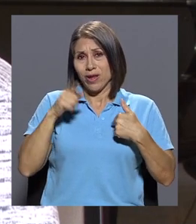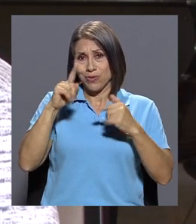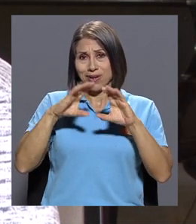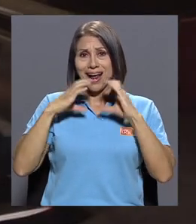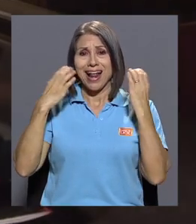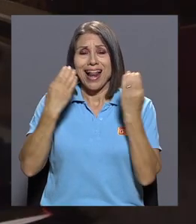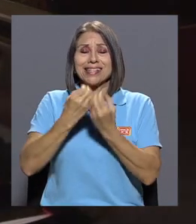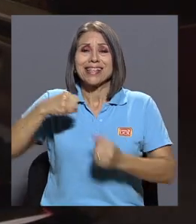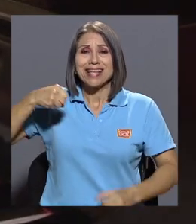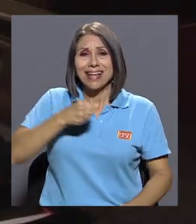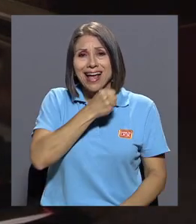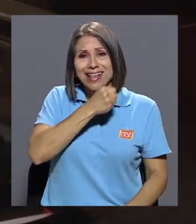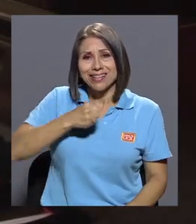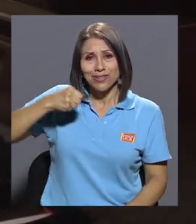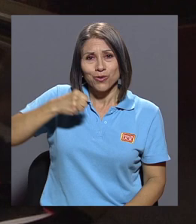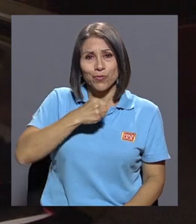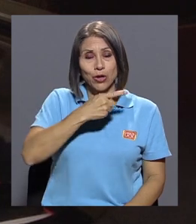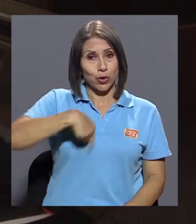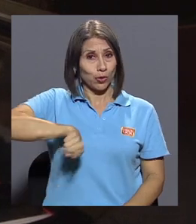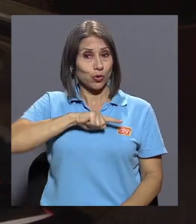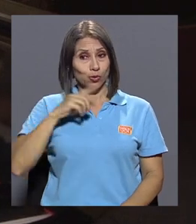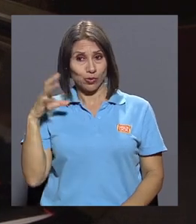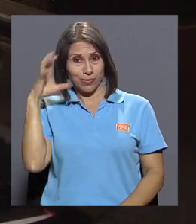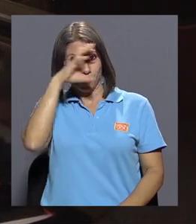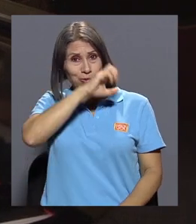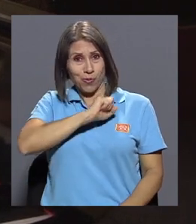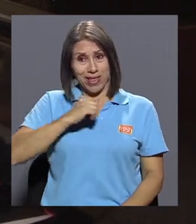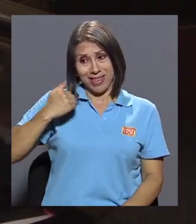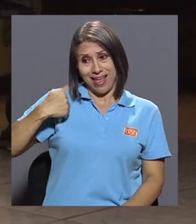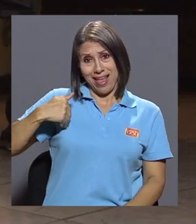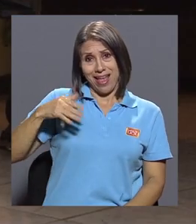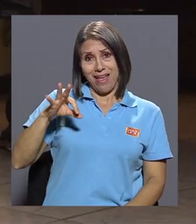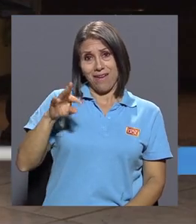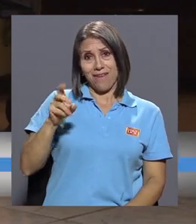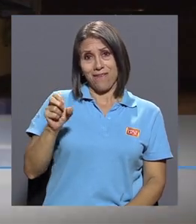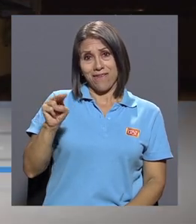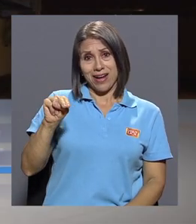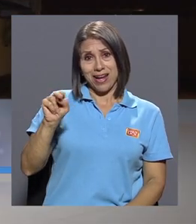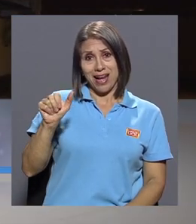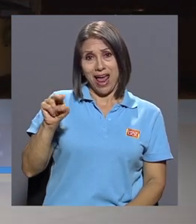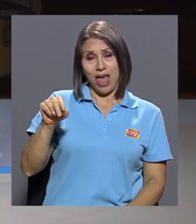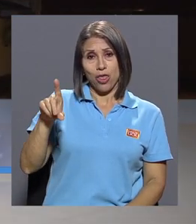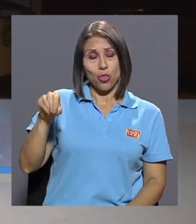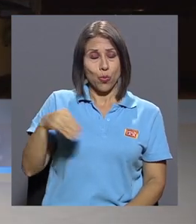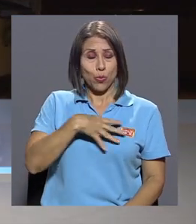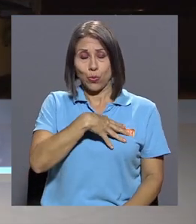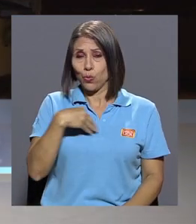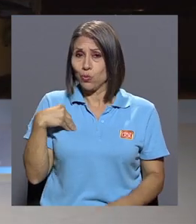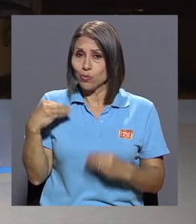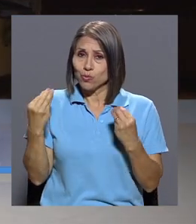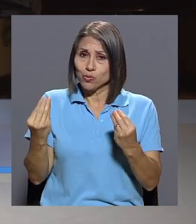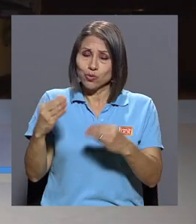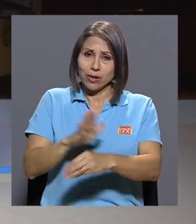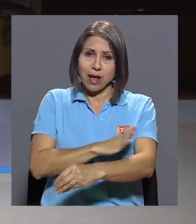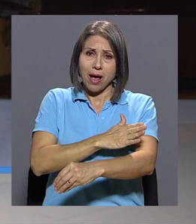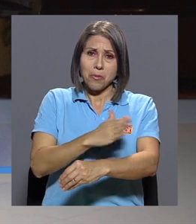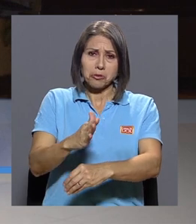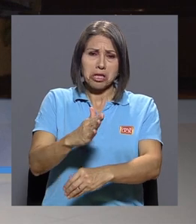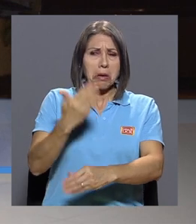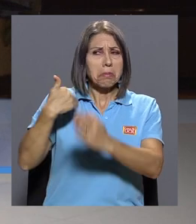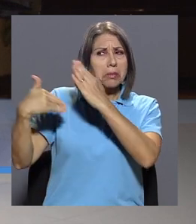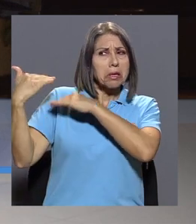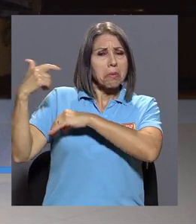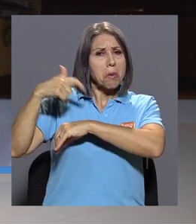en una clase de canto. Nos dimos cuenta que a Fernando le gustaba mucho la música, ¿verdad? Y en algún